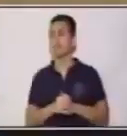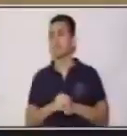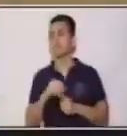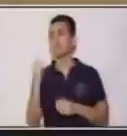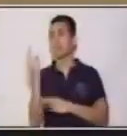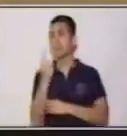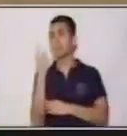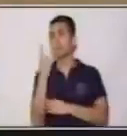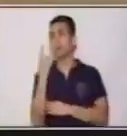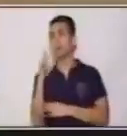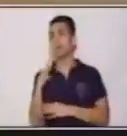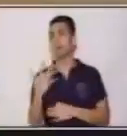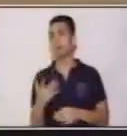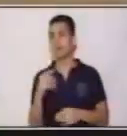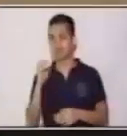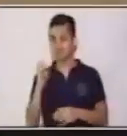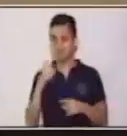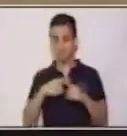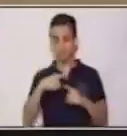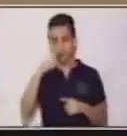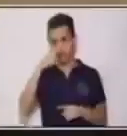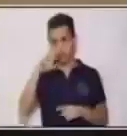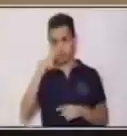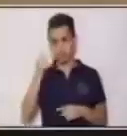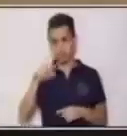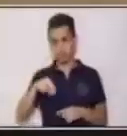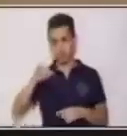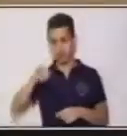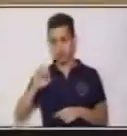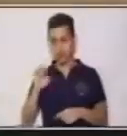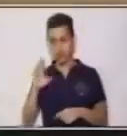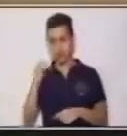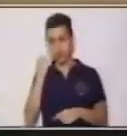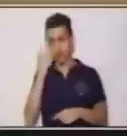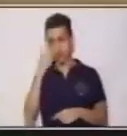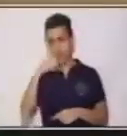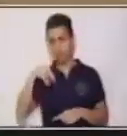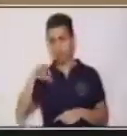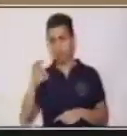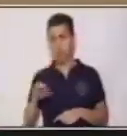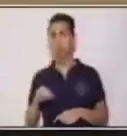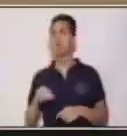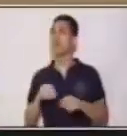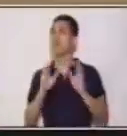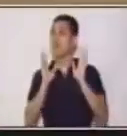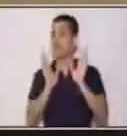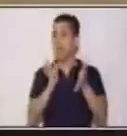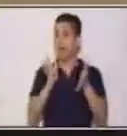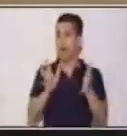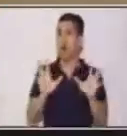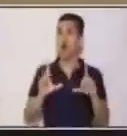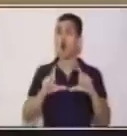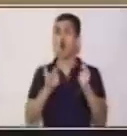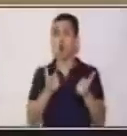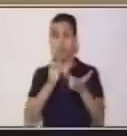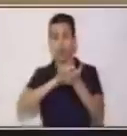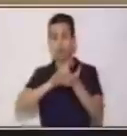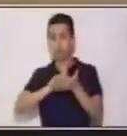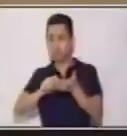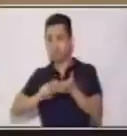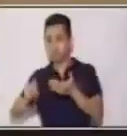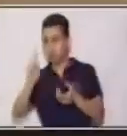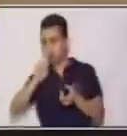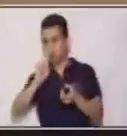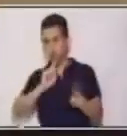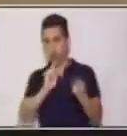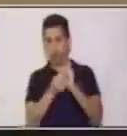de los extranjerismos es que pueden mantener su grafía, es decir, la escritura no puede cambiar. Pero también se